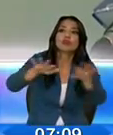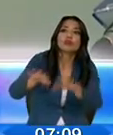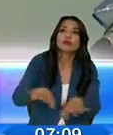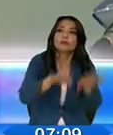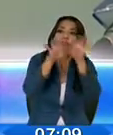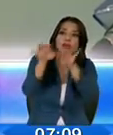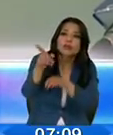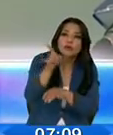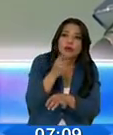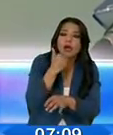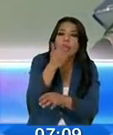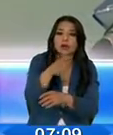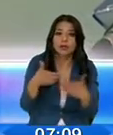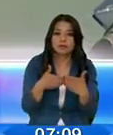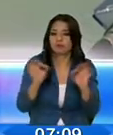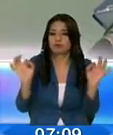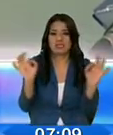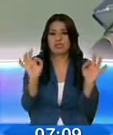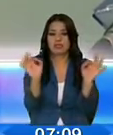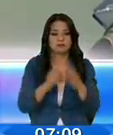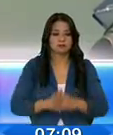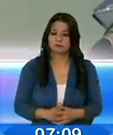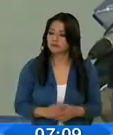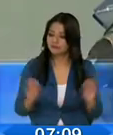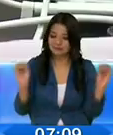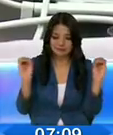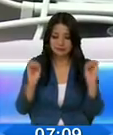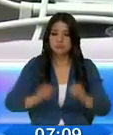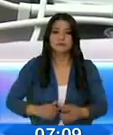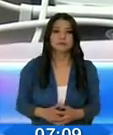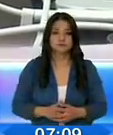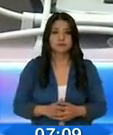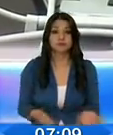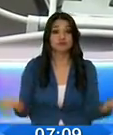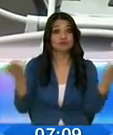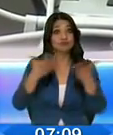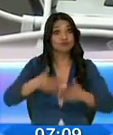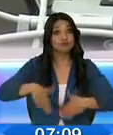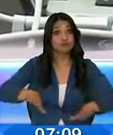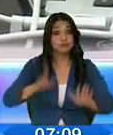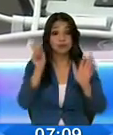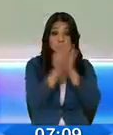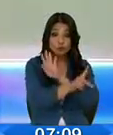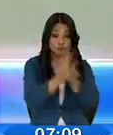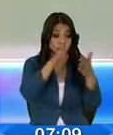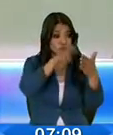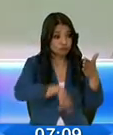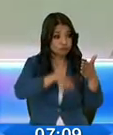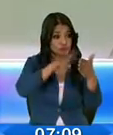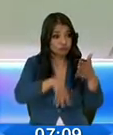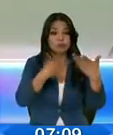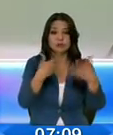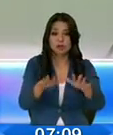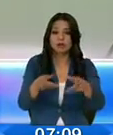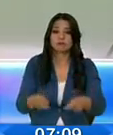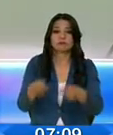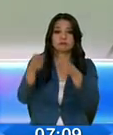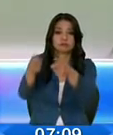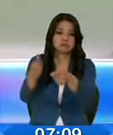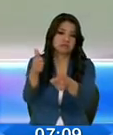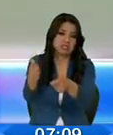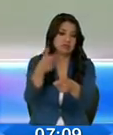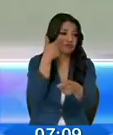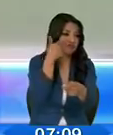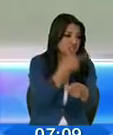surgieron los equipos de que se generaron las demandas. Una vez que se analicen las denuncias, serán dirigidas a la